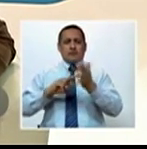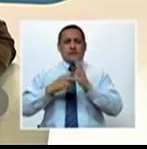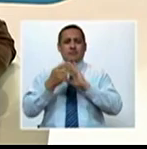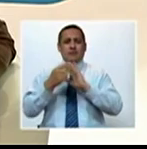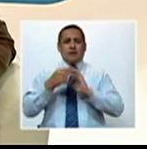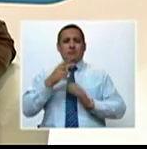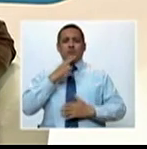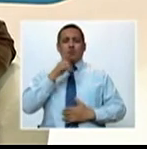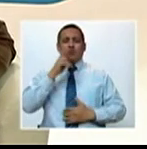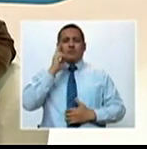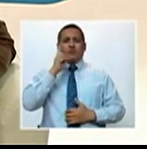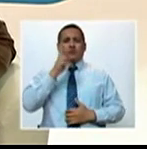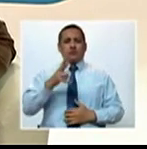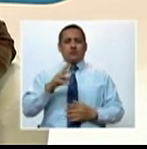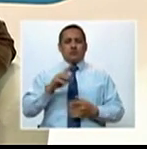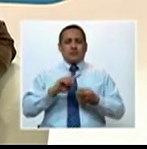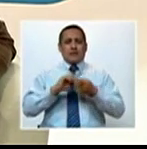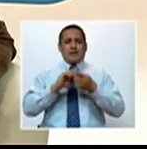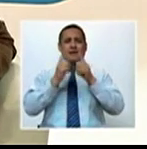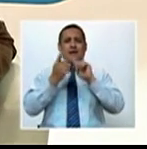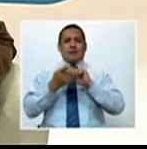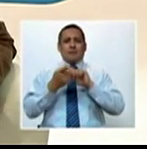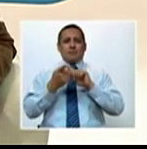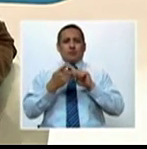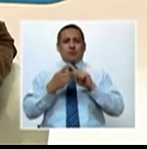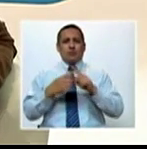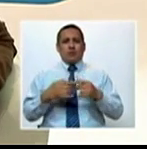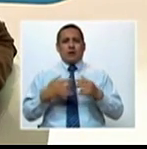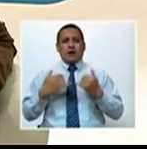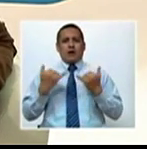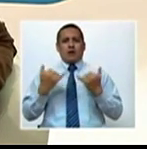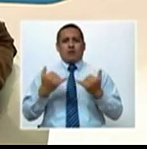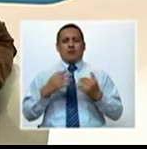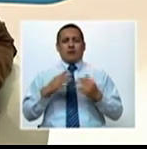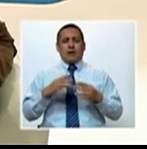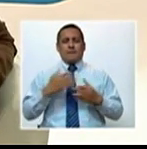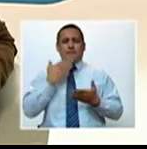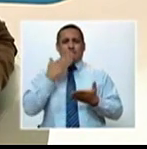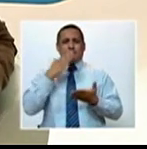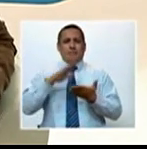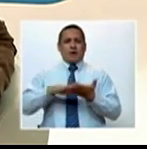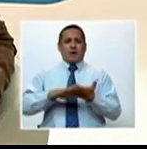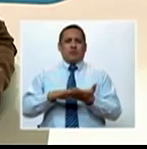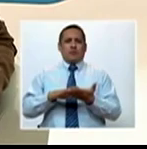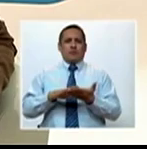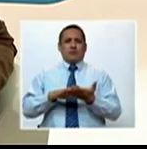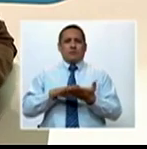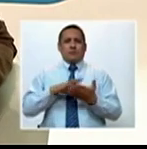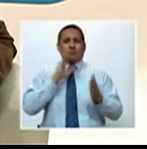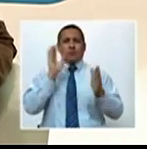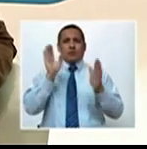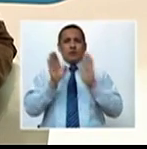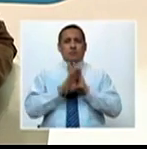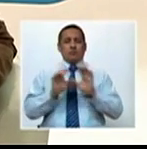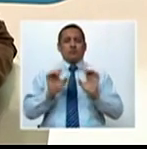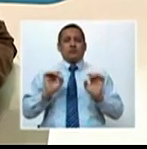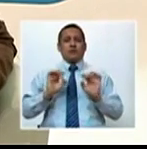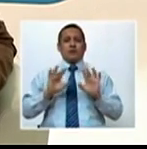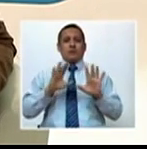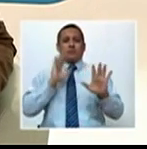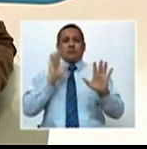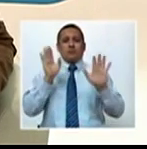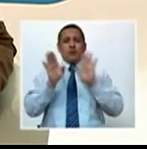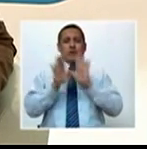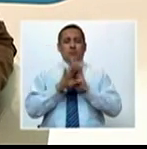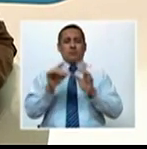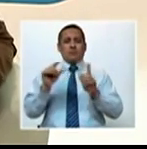es la prohibición de reforma en peor. No sé si es que en latín o